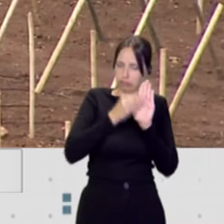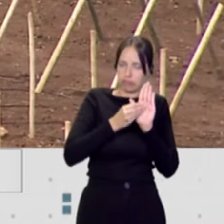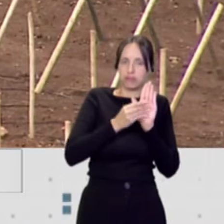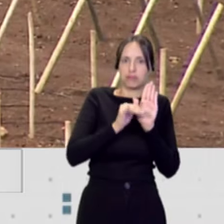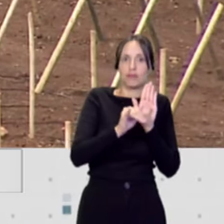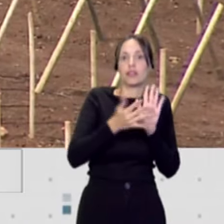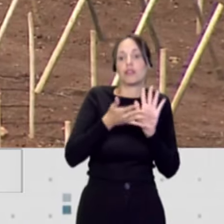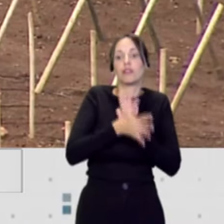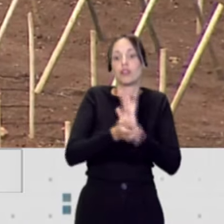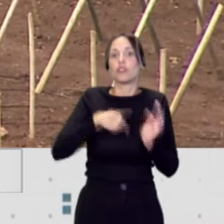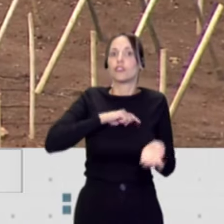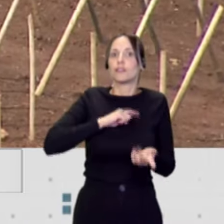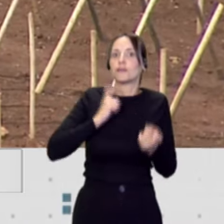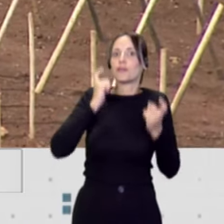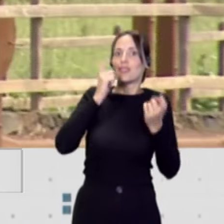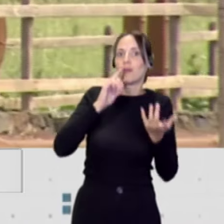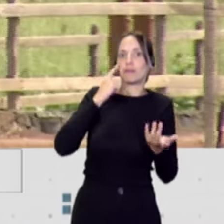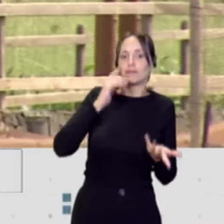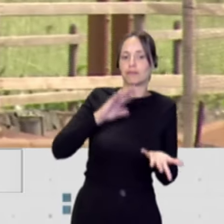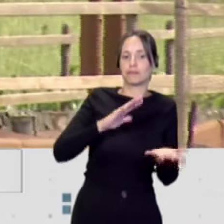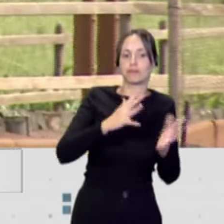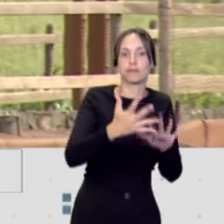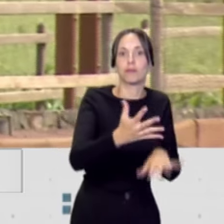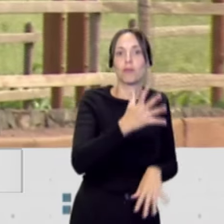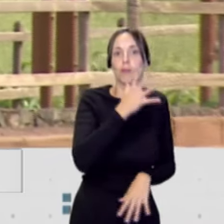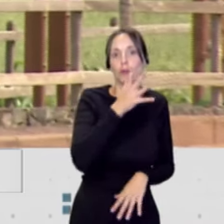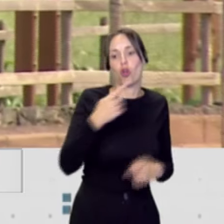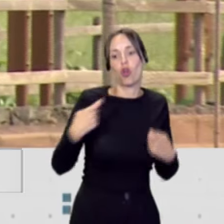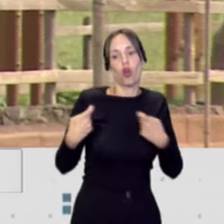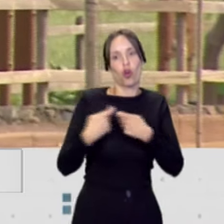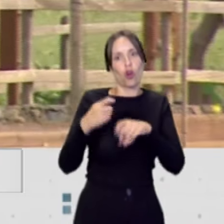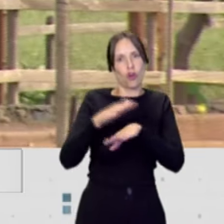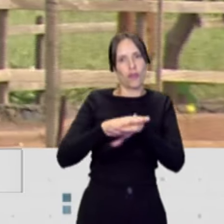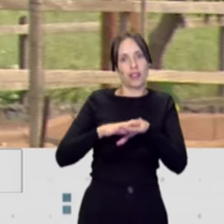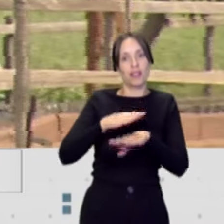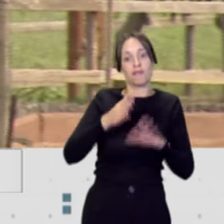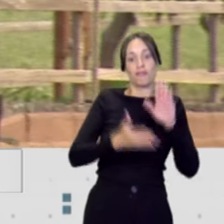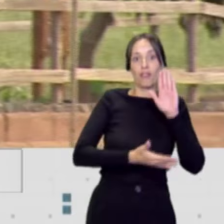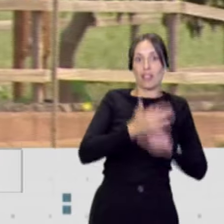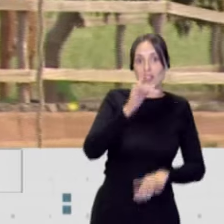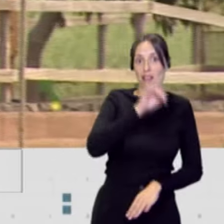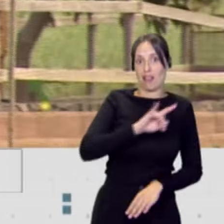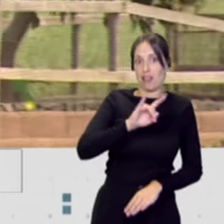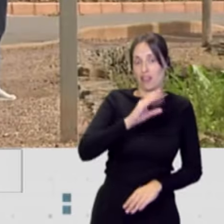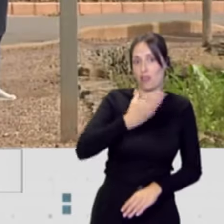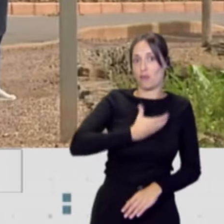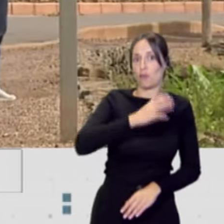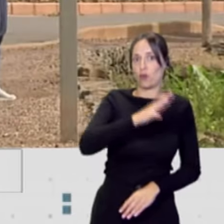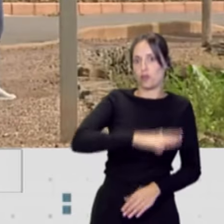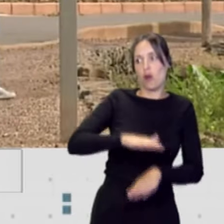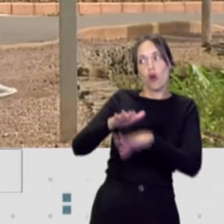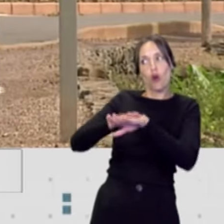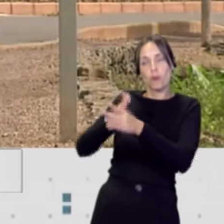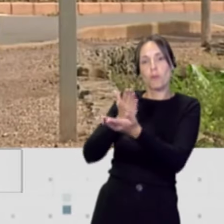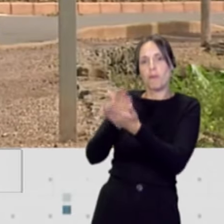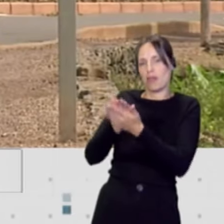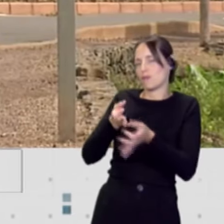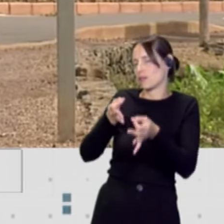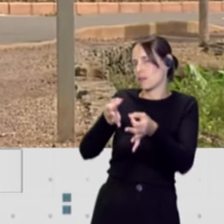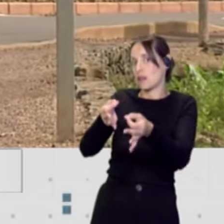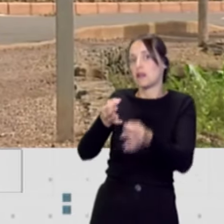se materialicen con ese principio de cogobernanza que desde la FECAN siempre reclamamos al gobierno y que, bueno, estamos en el camino del